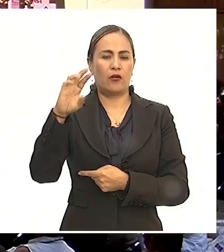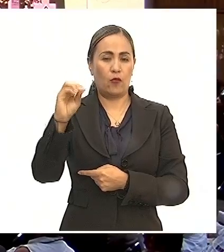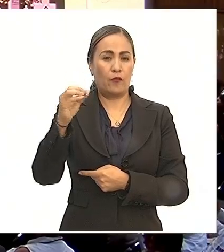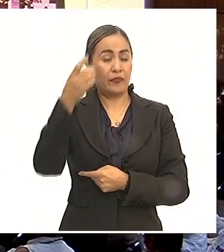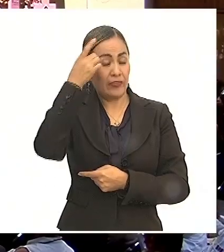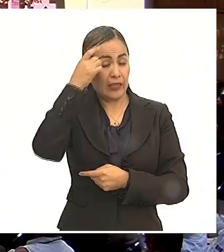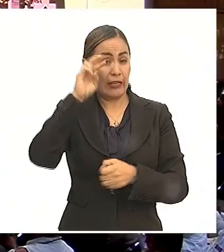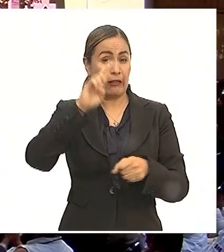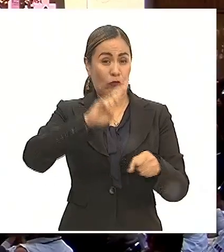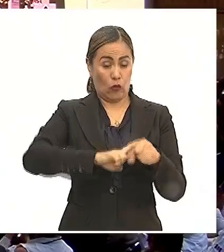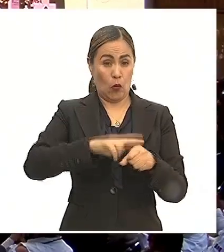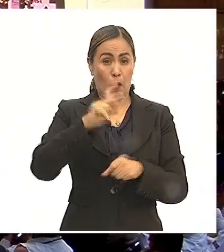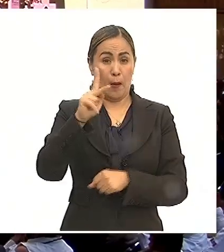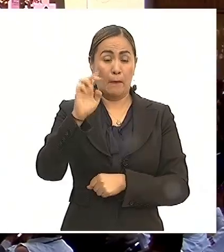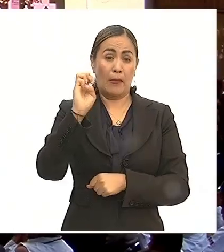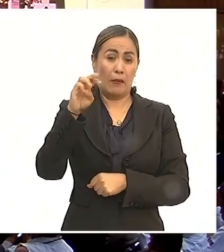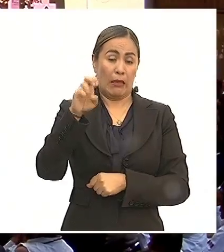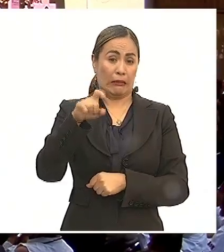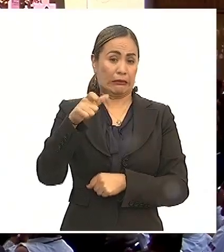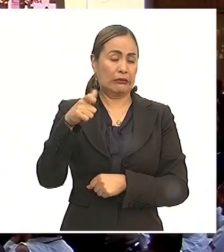director de Pemex.